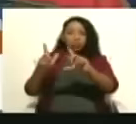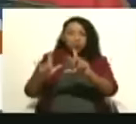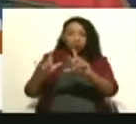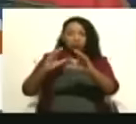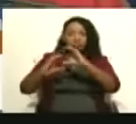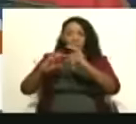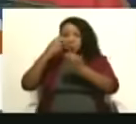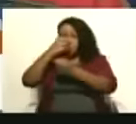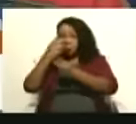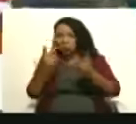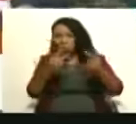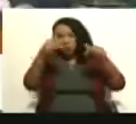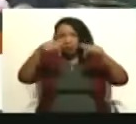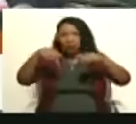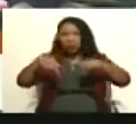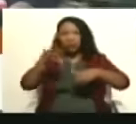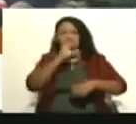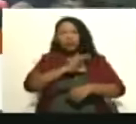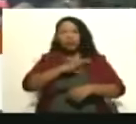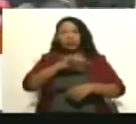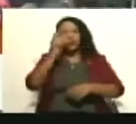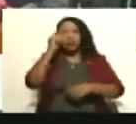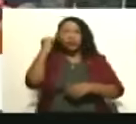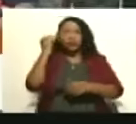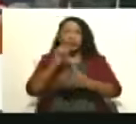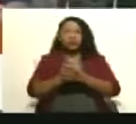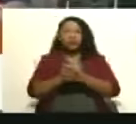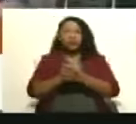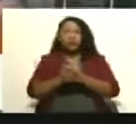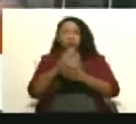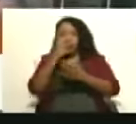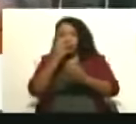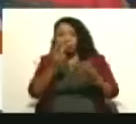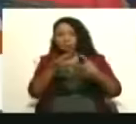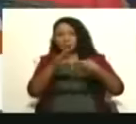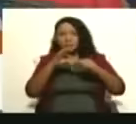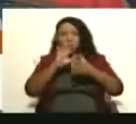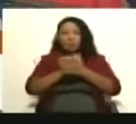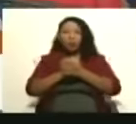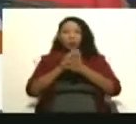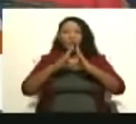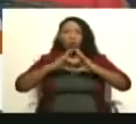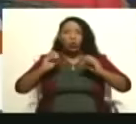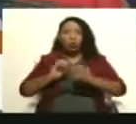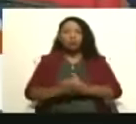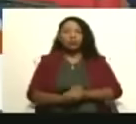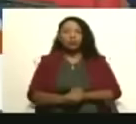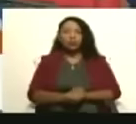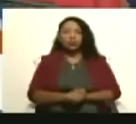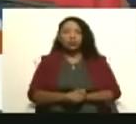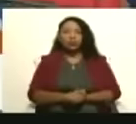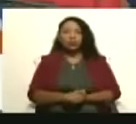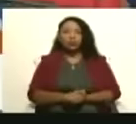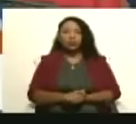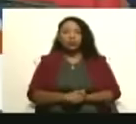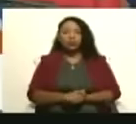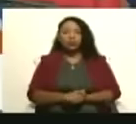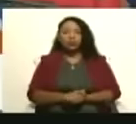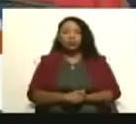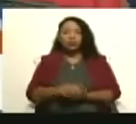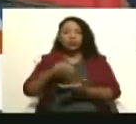invitados. Señoras y señores, invitados especiales, amigos todos. A